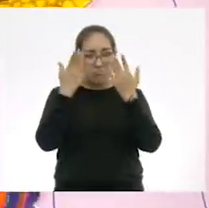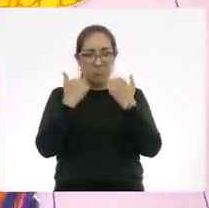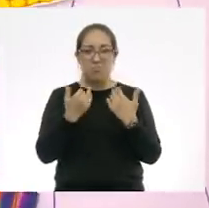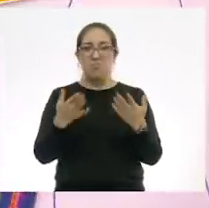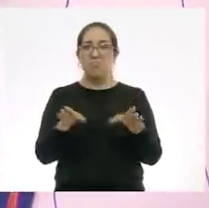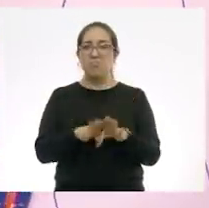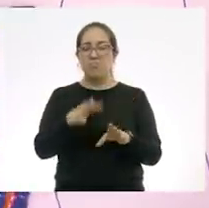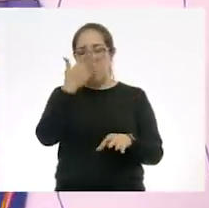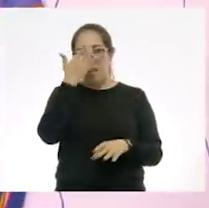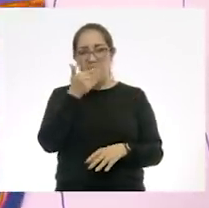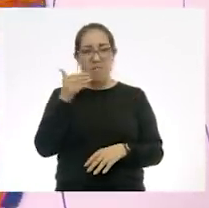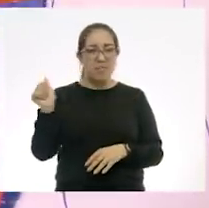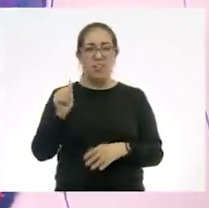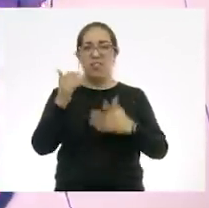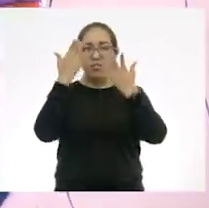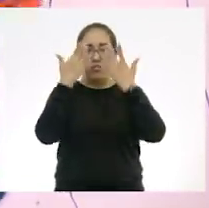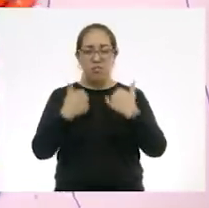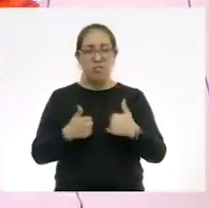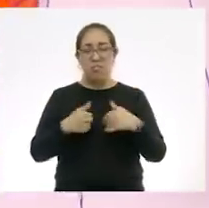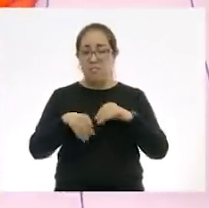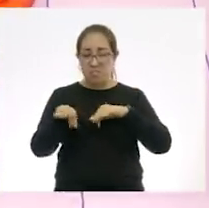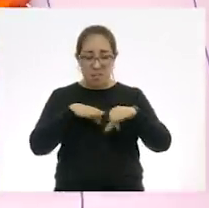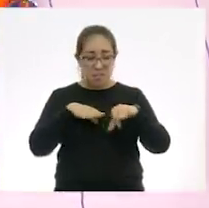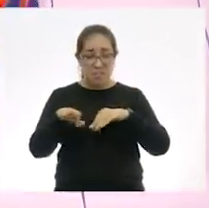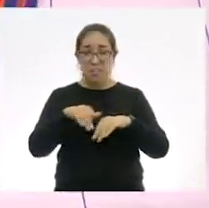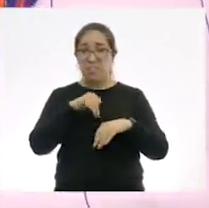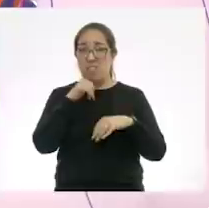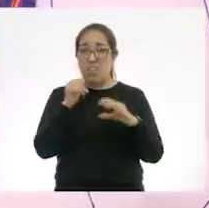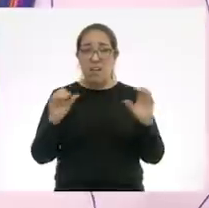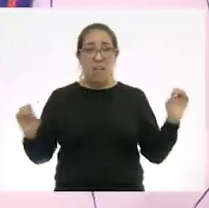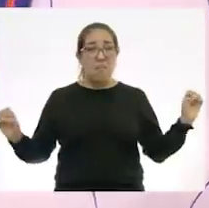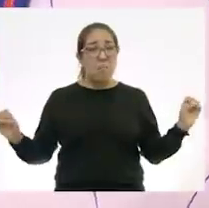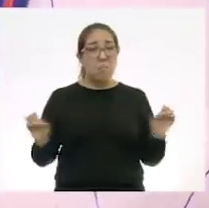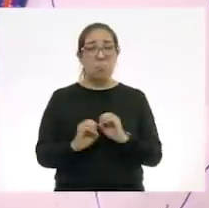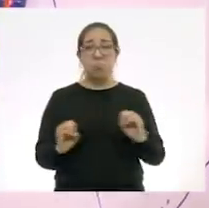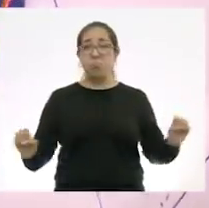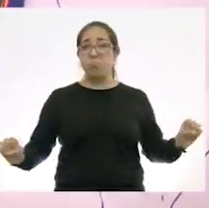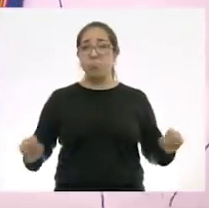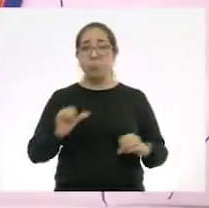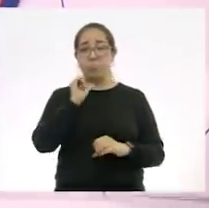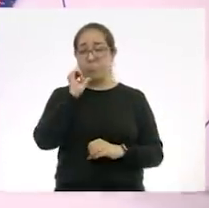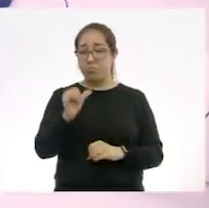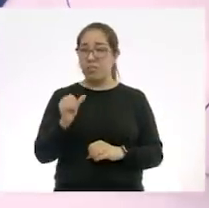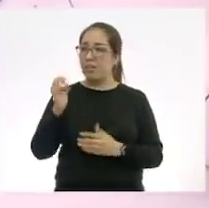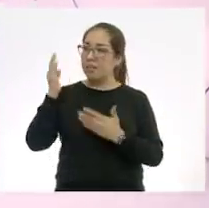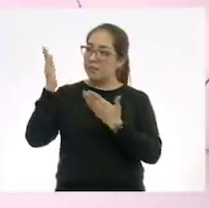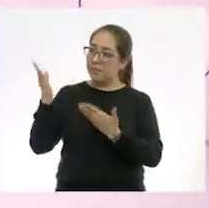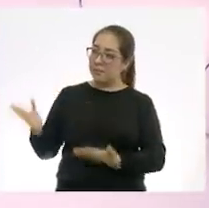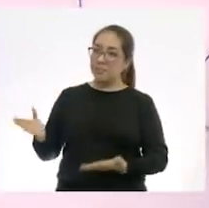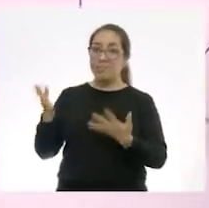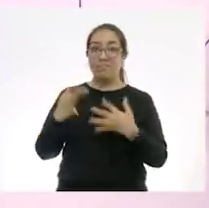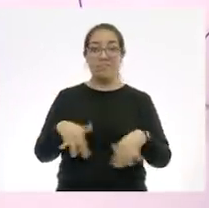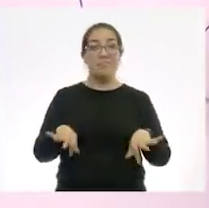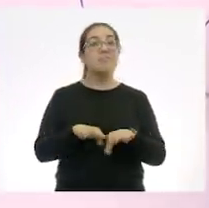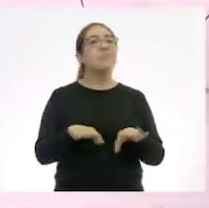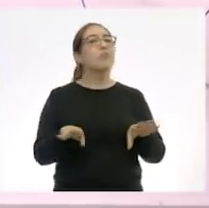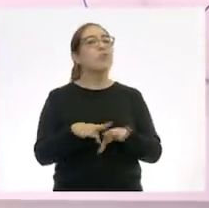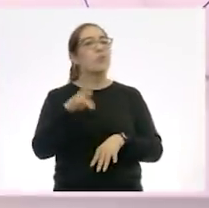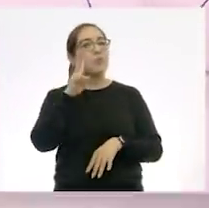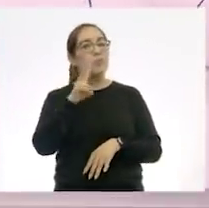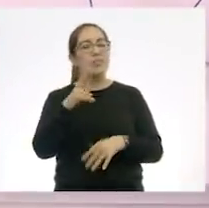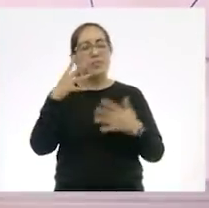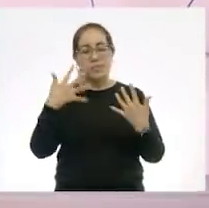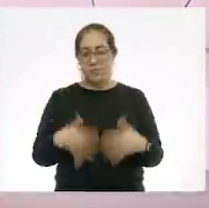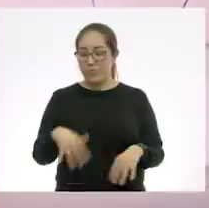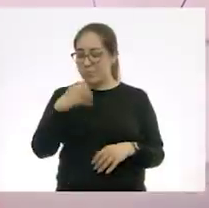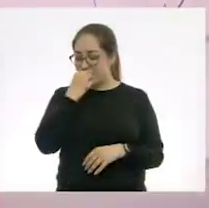la capacidad para darnos todo lo que nos da. Nada. Es muy cierto. ¿Cómo ves? ¿Te pareció genial este viaje? Me